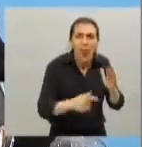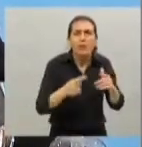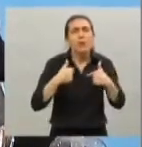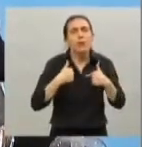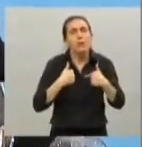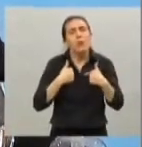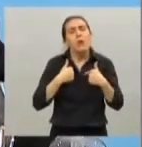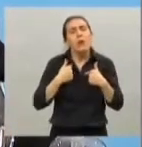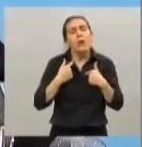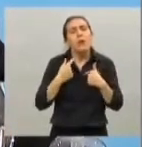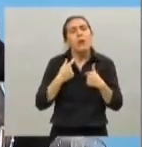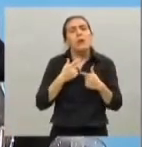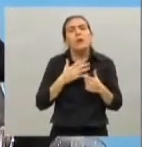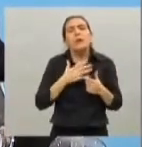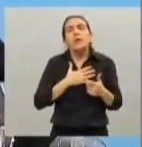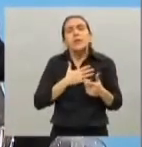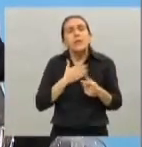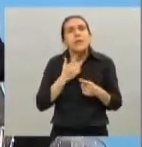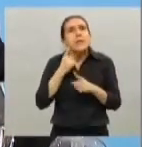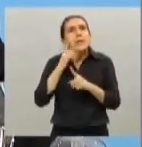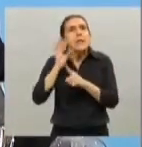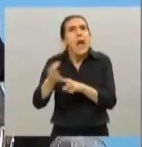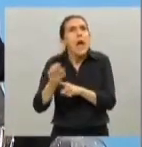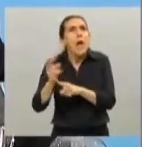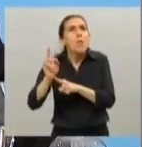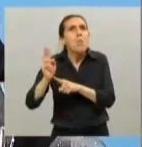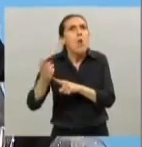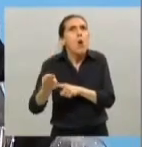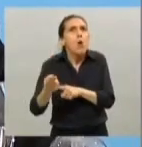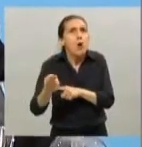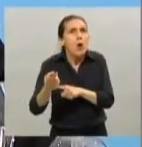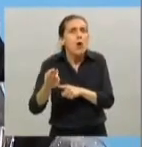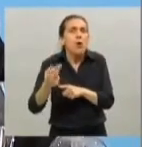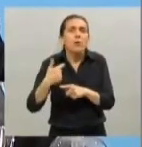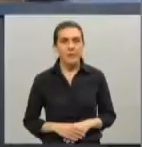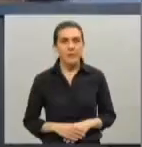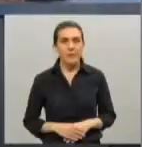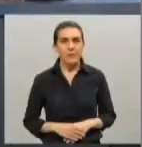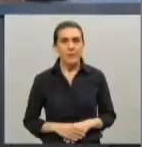Tomando decisiones de un lado y de otro. Doctor, muchas gracias, No, por favor.